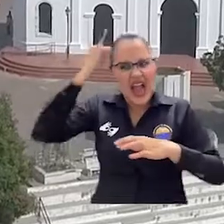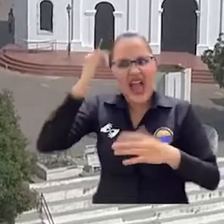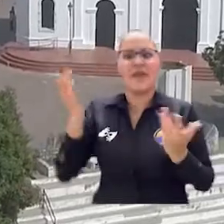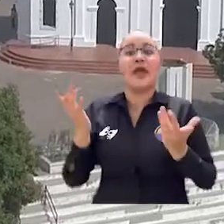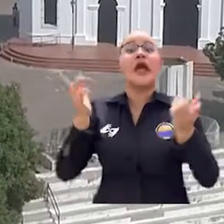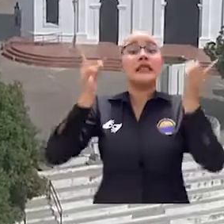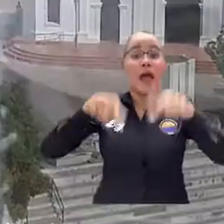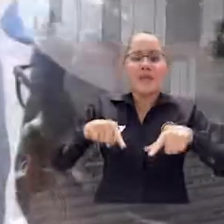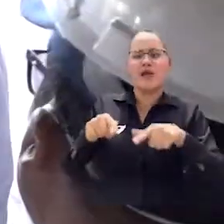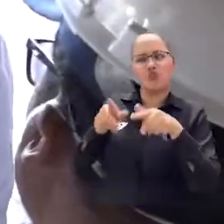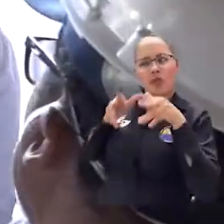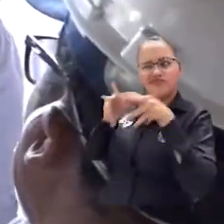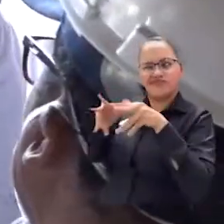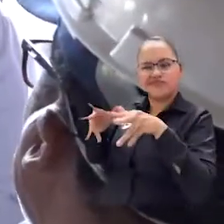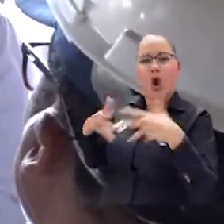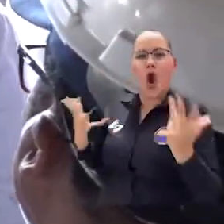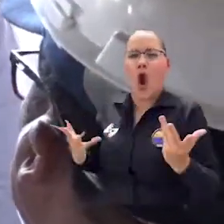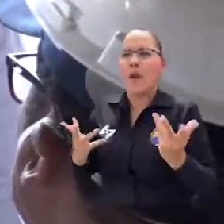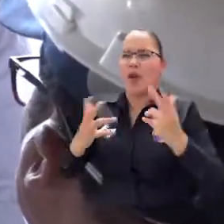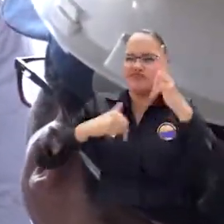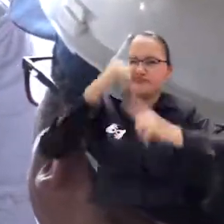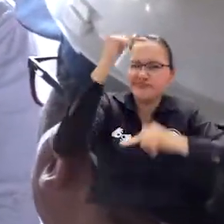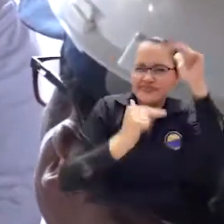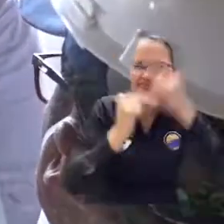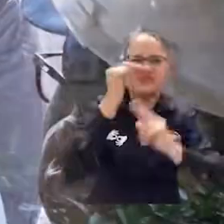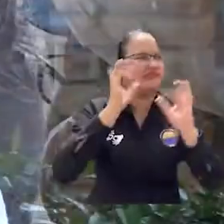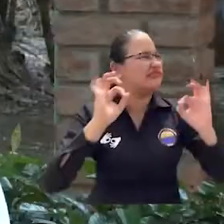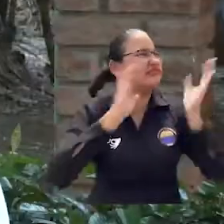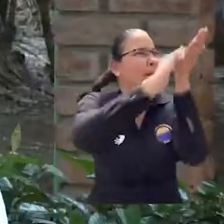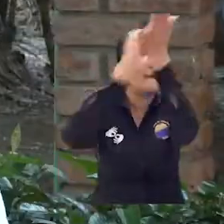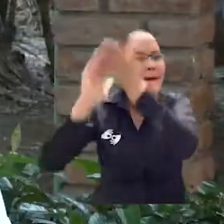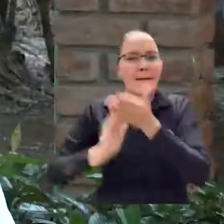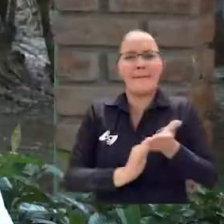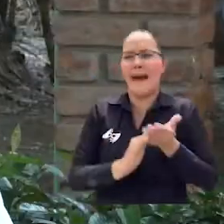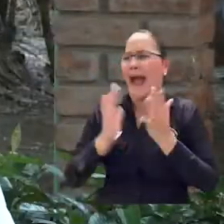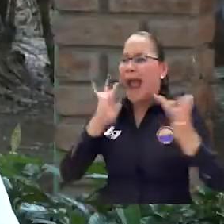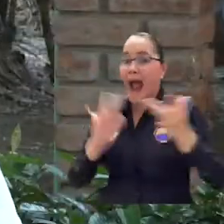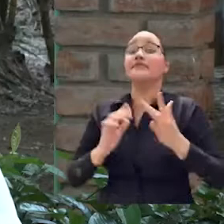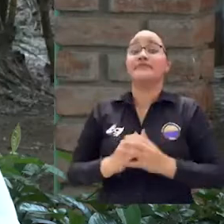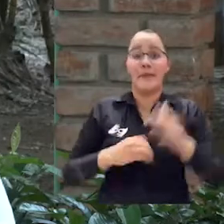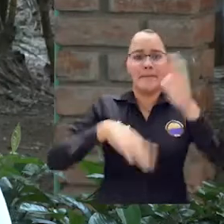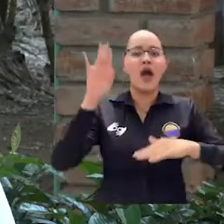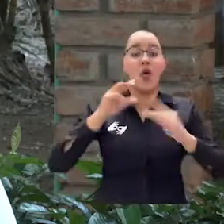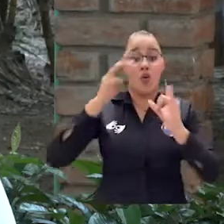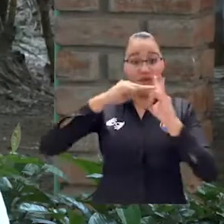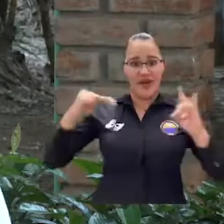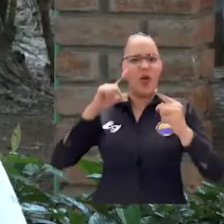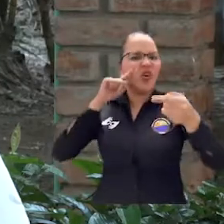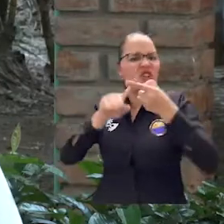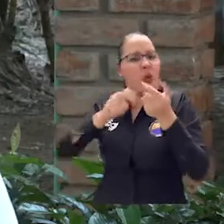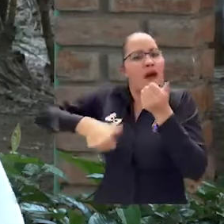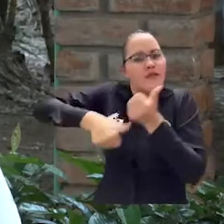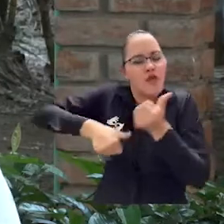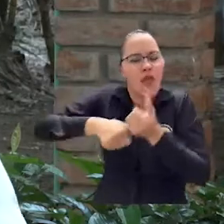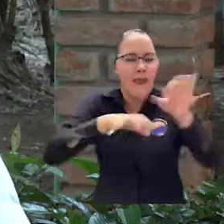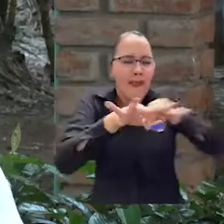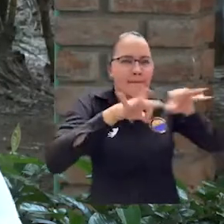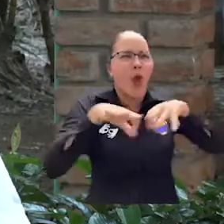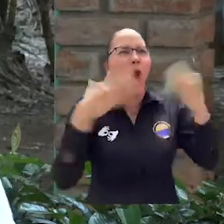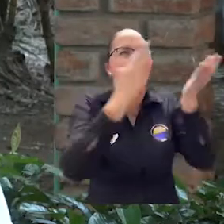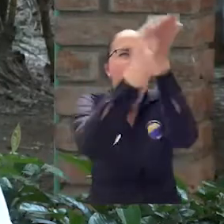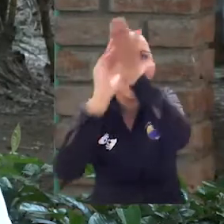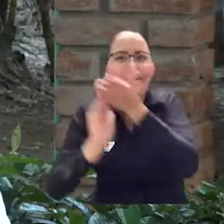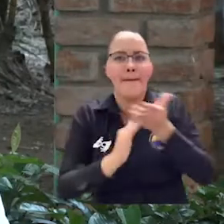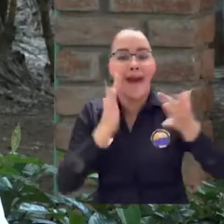a nivel de infraestructura. Entonces la Universidad va a estar apoyando con personal necesario, con las diferentes asesorías. También será muy